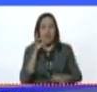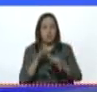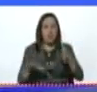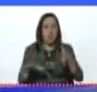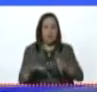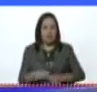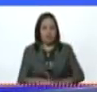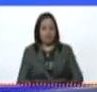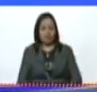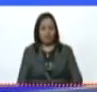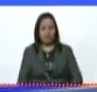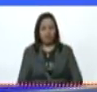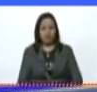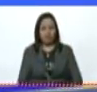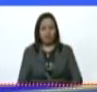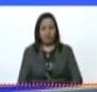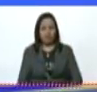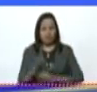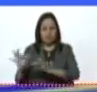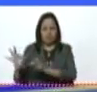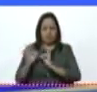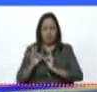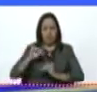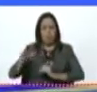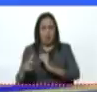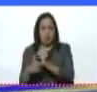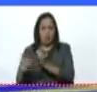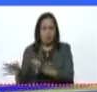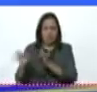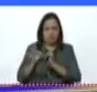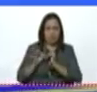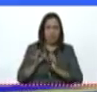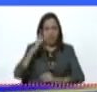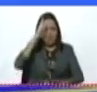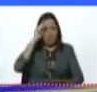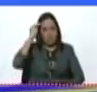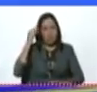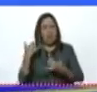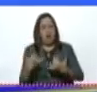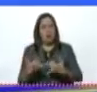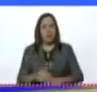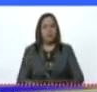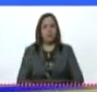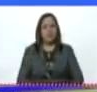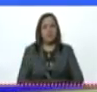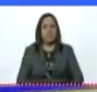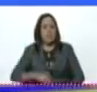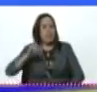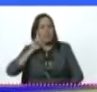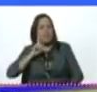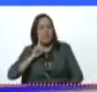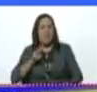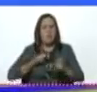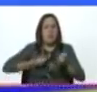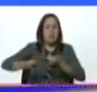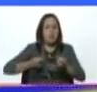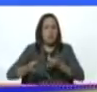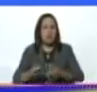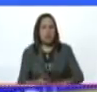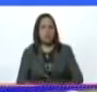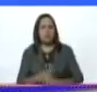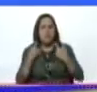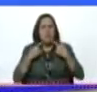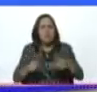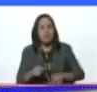empavaron, Donald Trump. Te llenaron de derrota, de fracaso, de mentira, de manipulación. Y mientras